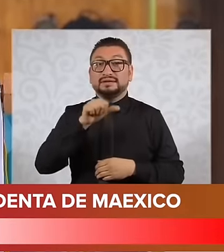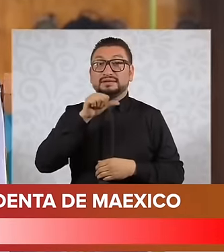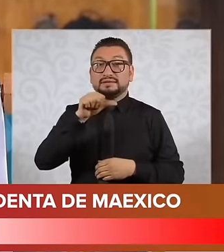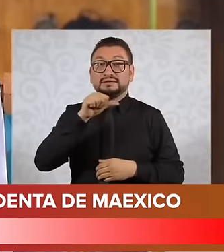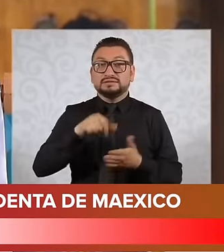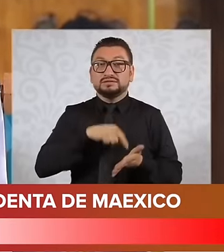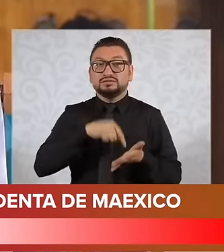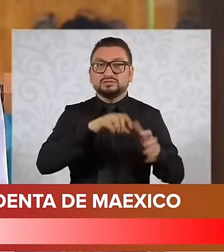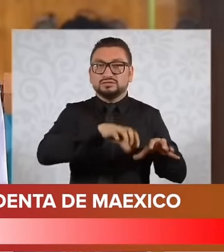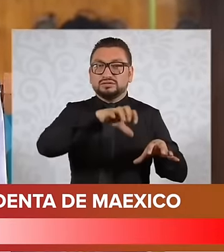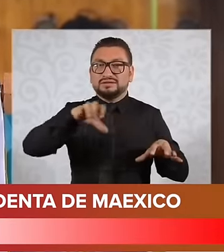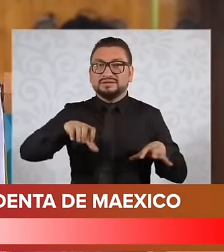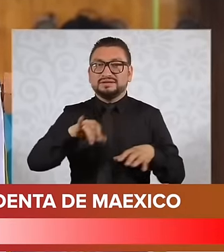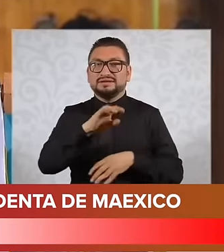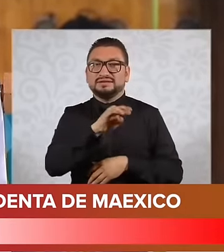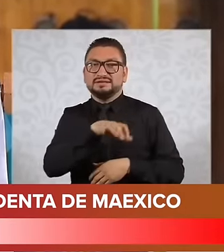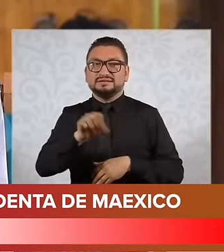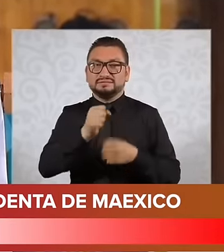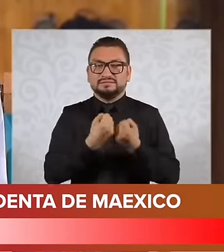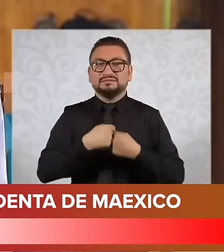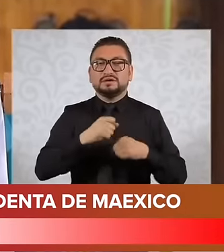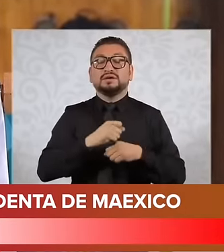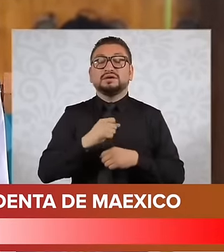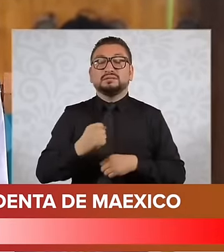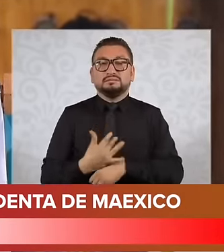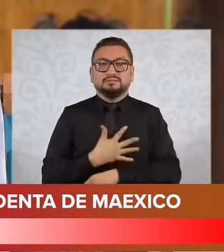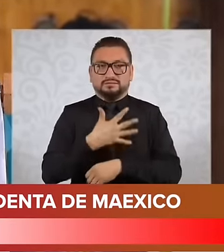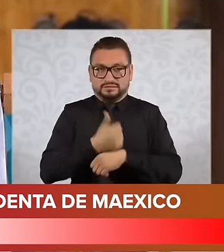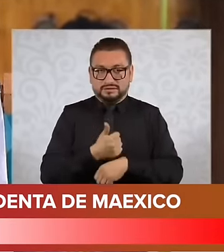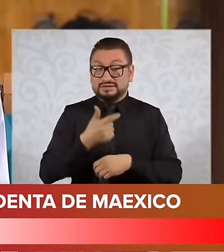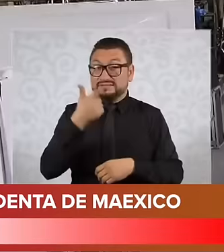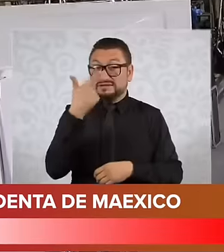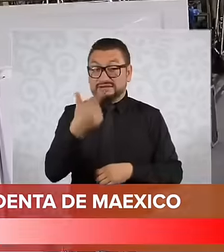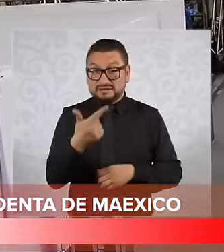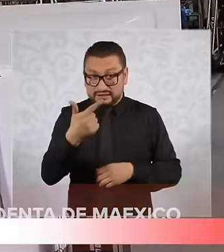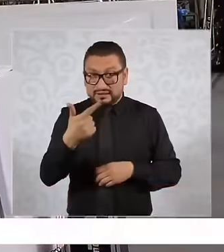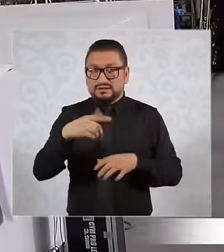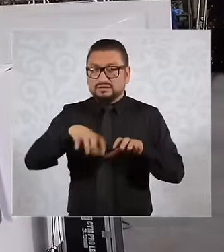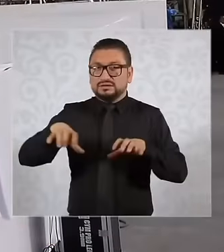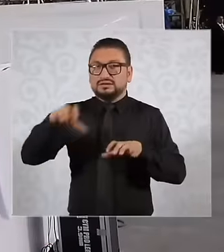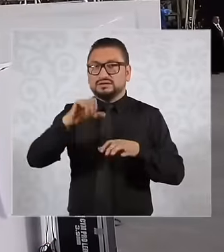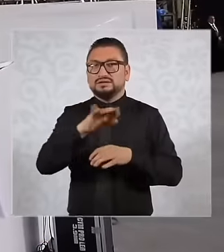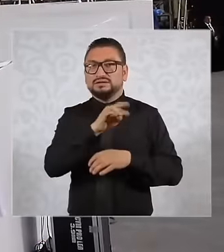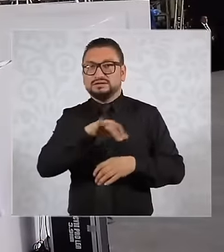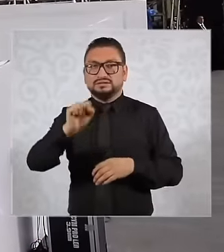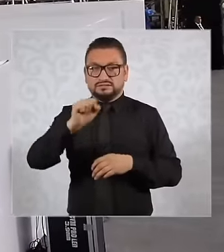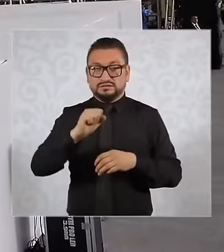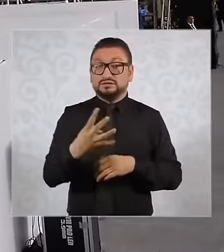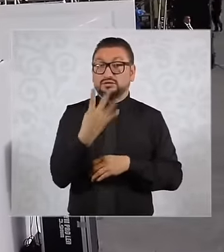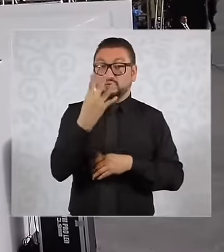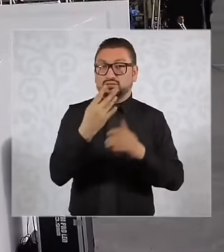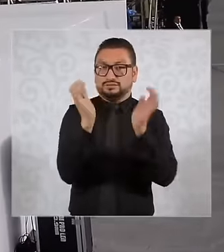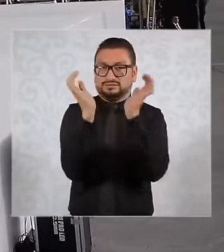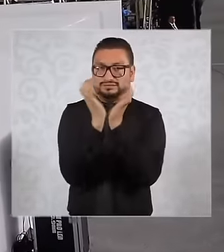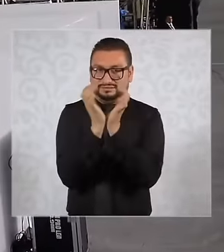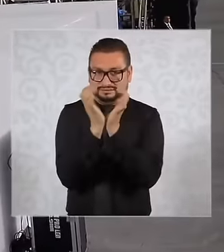del IMSS-Bienestar, 7 unidades del IMSS y 4 unidades del ISSSTE.